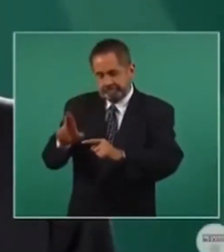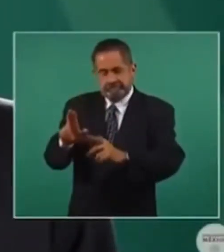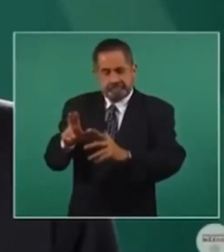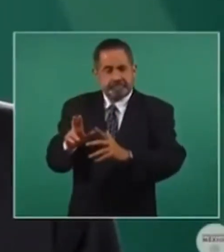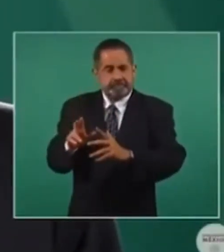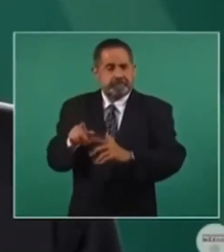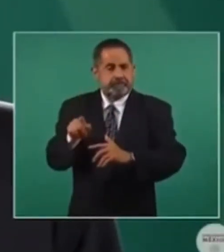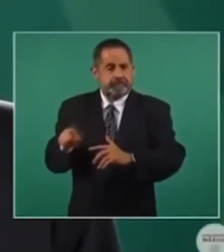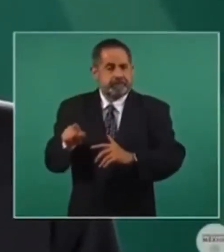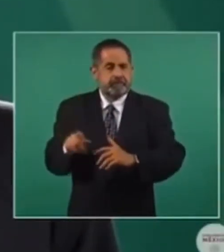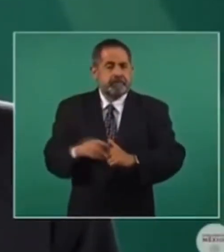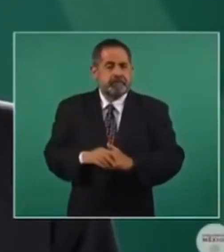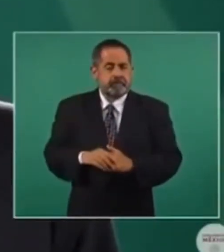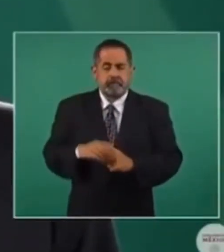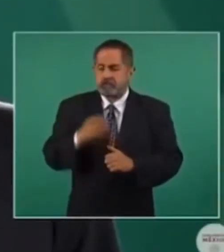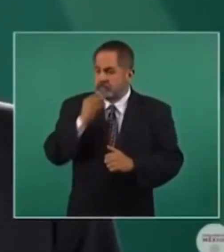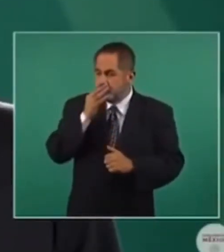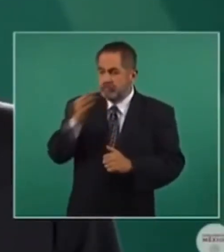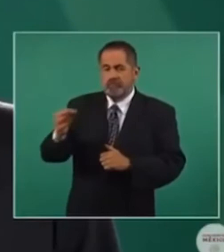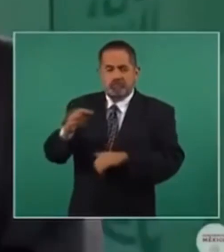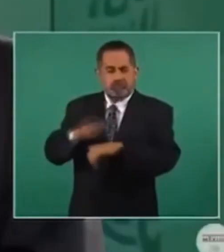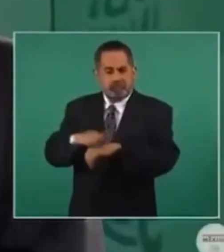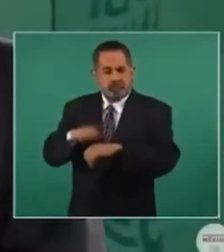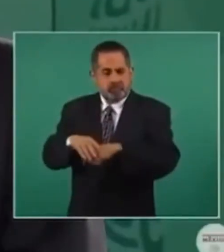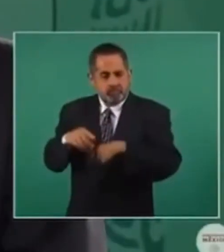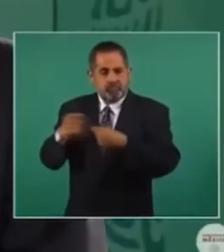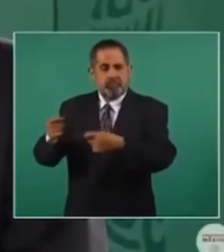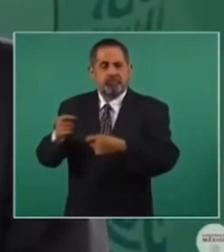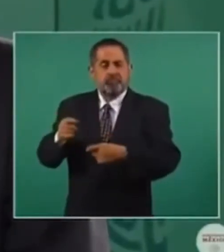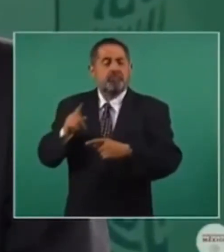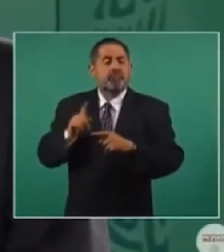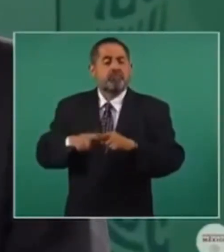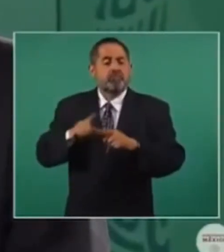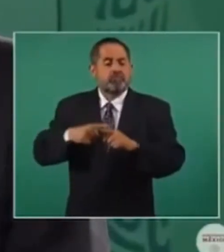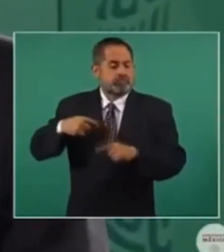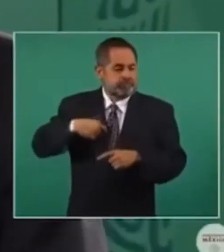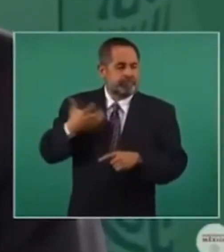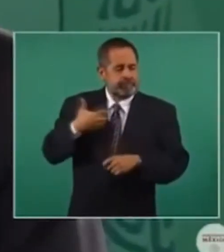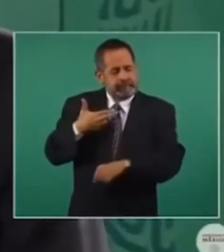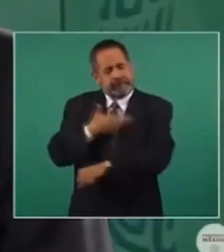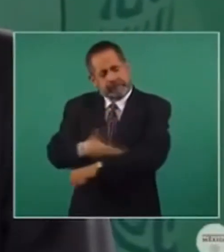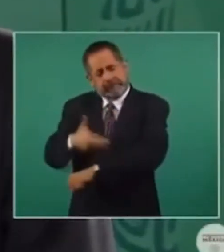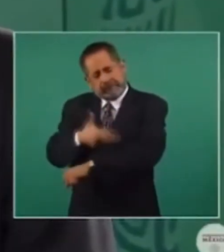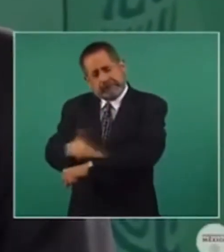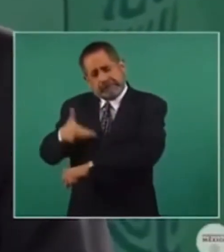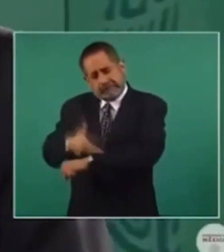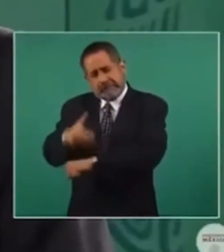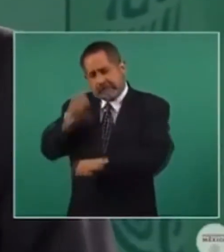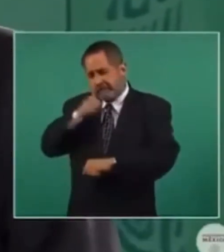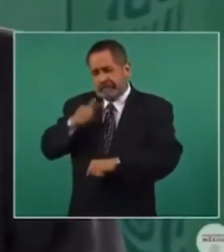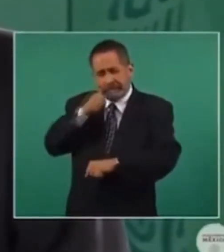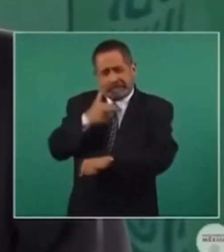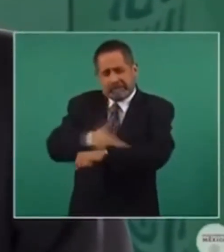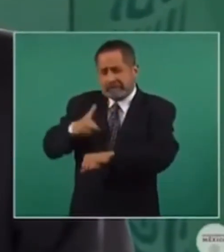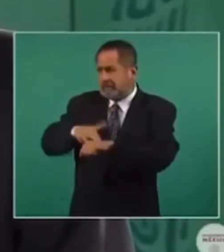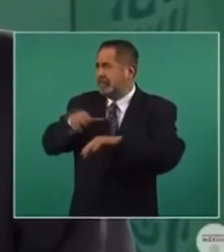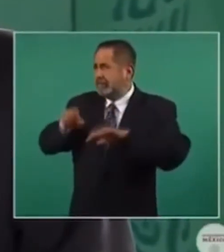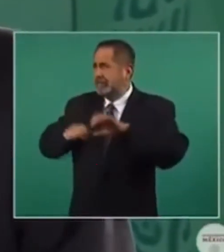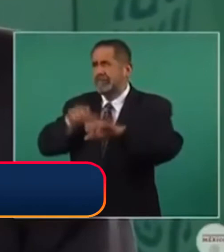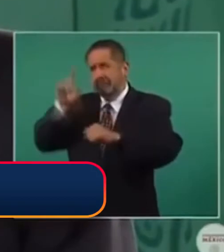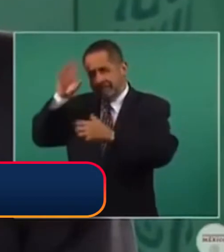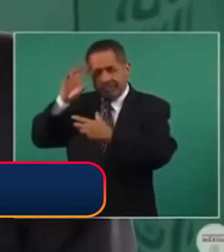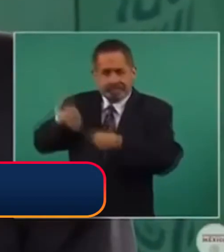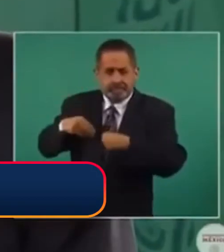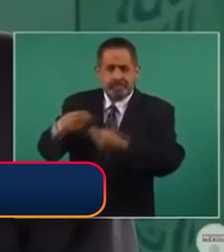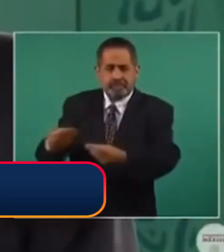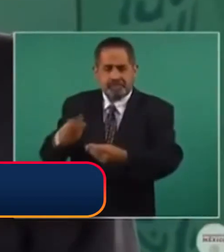con cáncer, decirles que estamos haciendo todo, siempre,